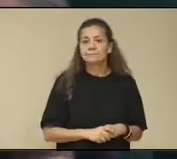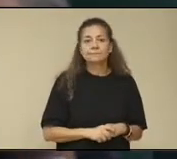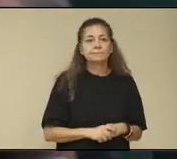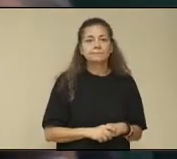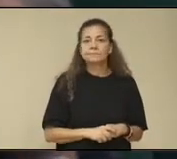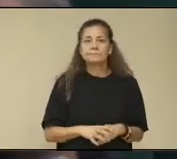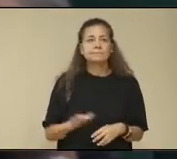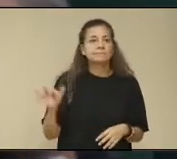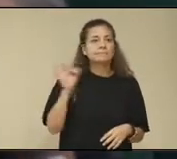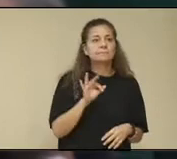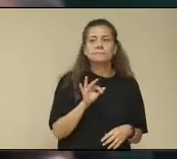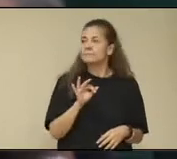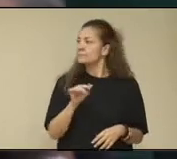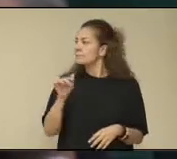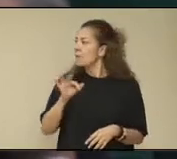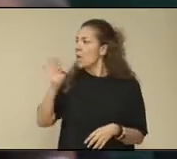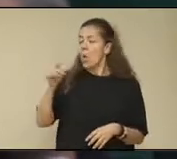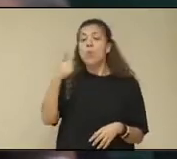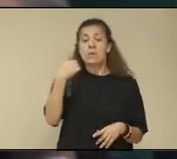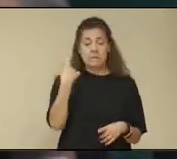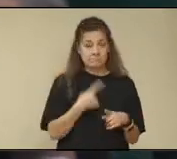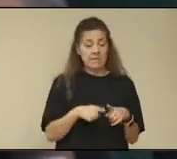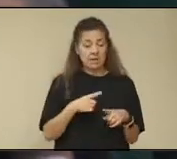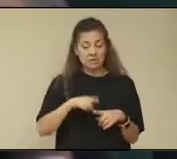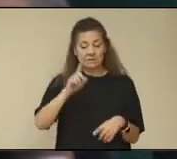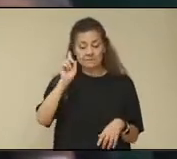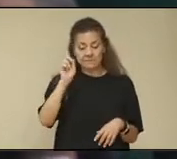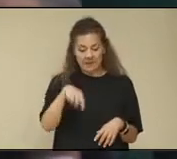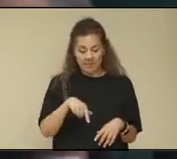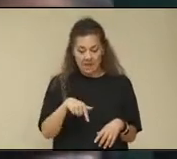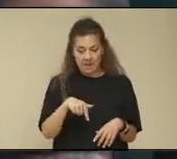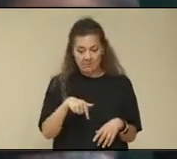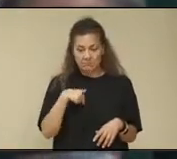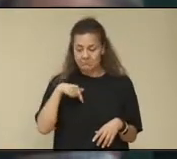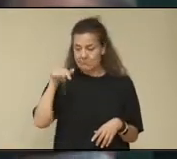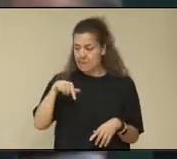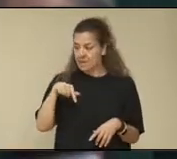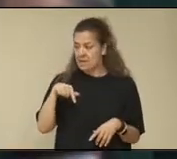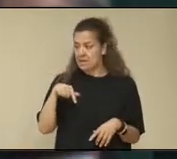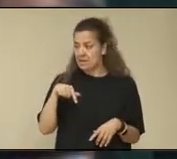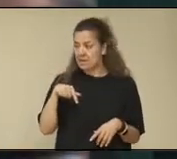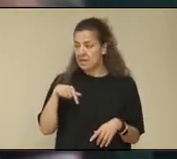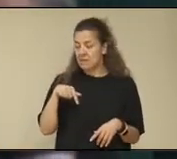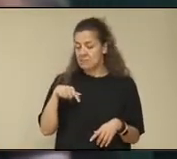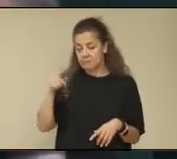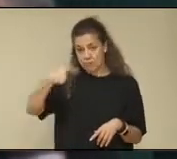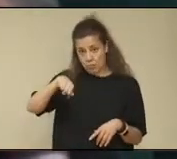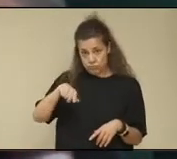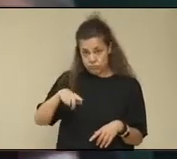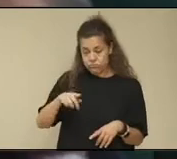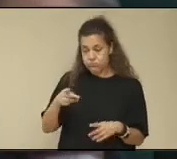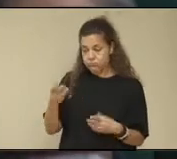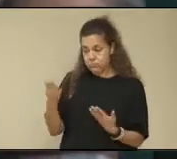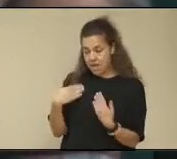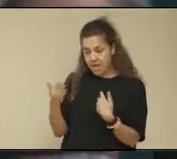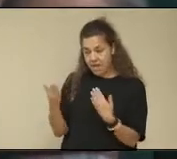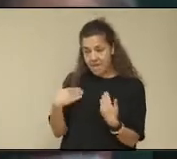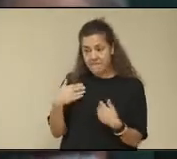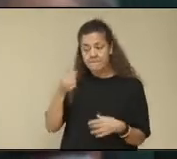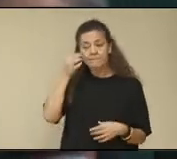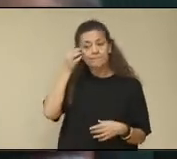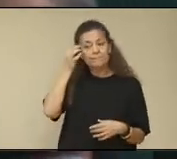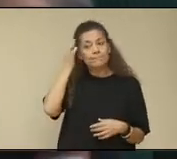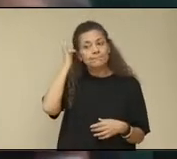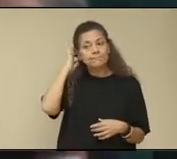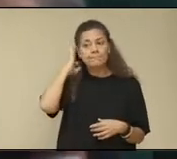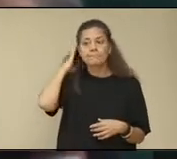Sí, yo creo que una de las cosas que también estamos viendo en lo que estáis comentando es que,